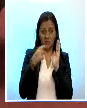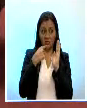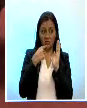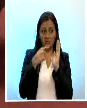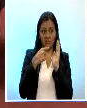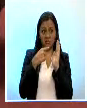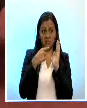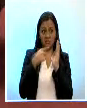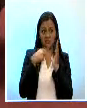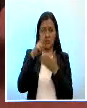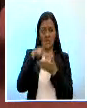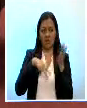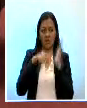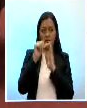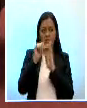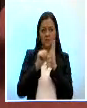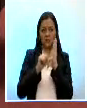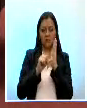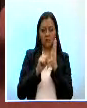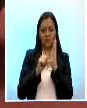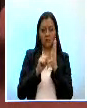si me permite leer el artículo.